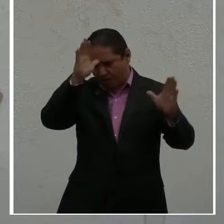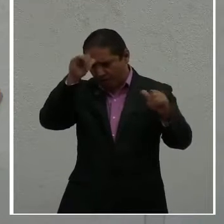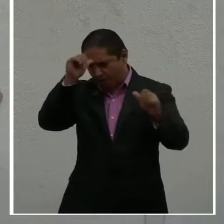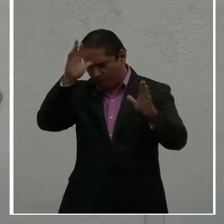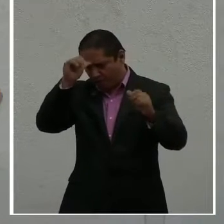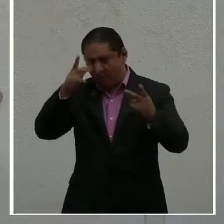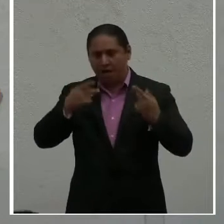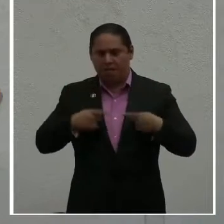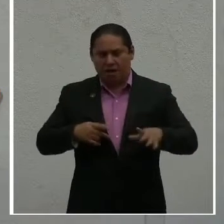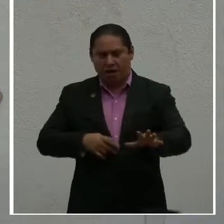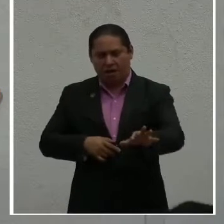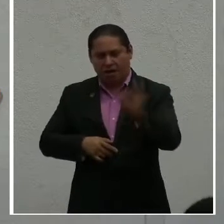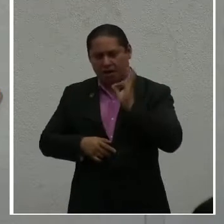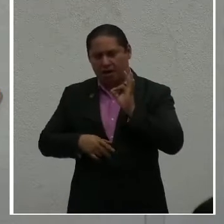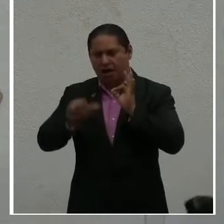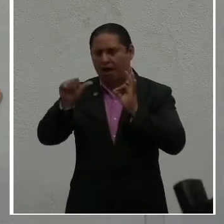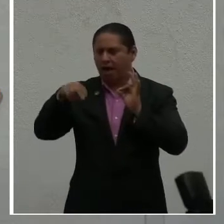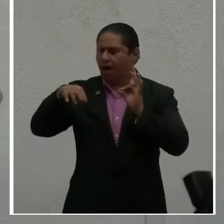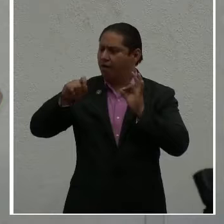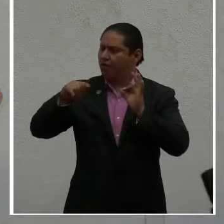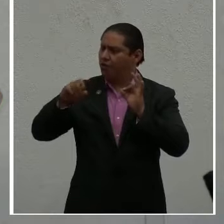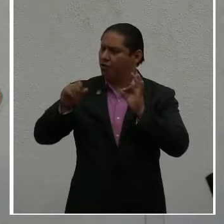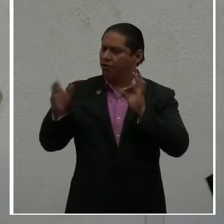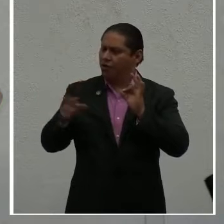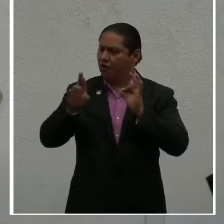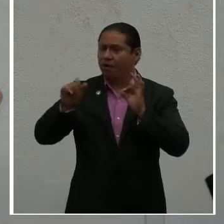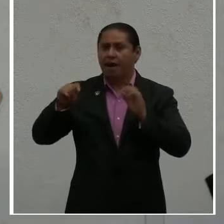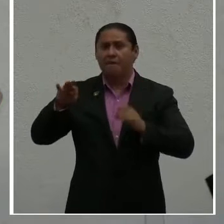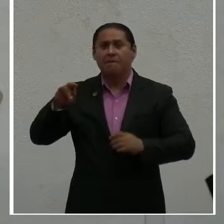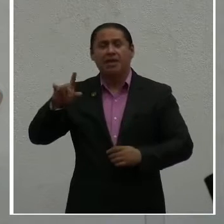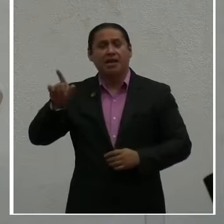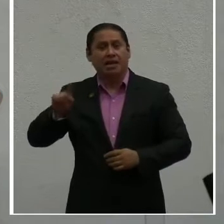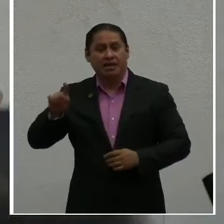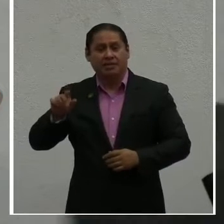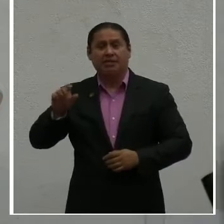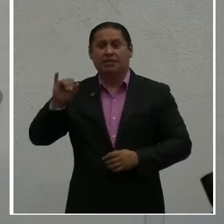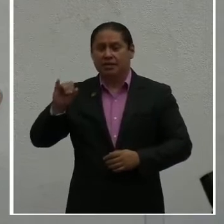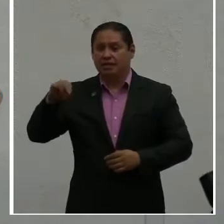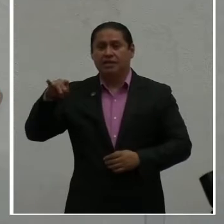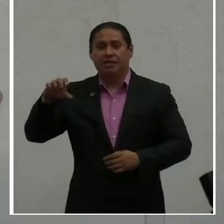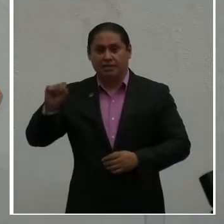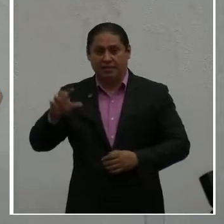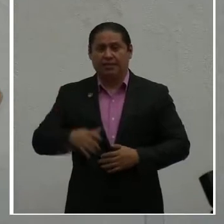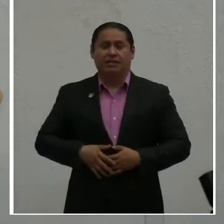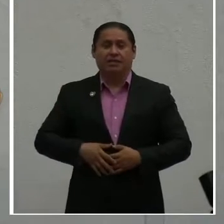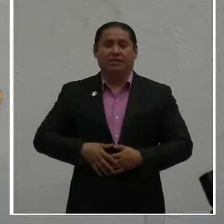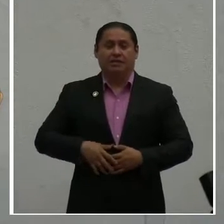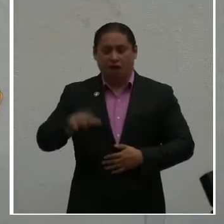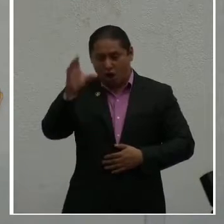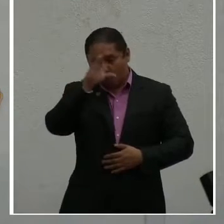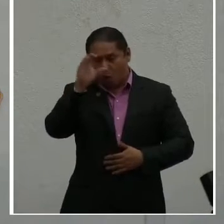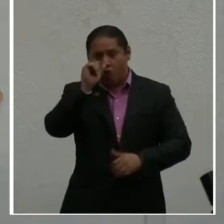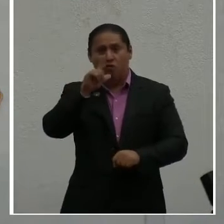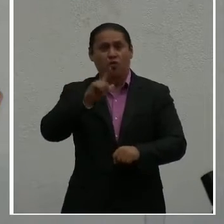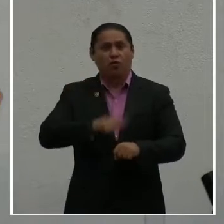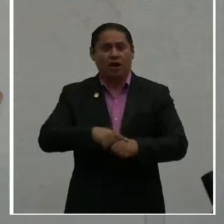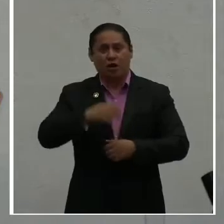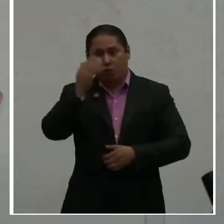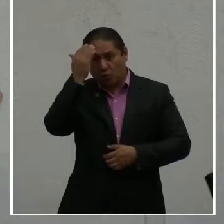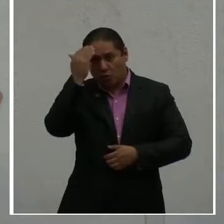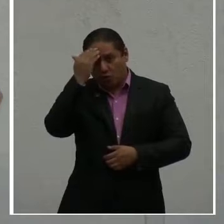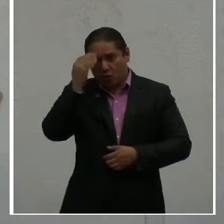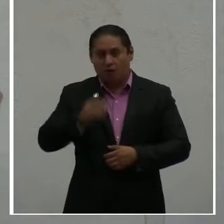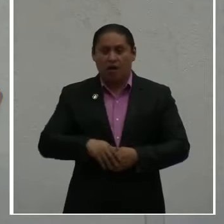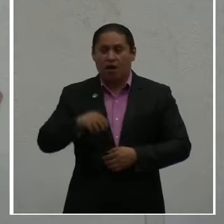ciudadano Antonio Ramírez Intzin, mejor conocido como en el ámbito cultural como